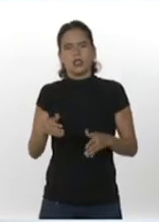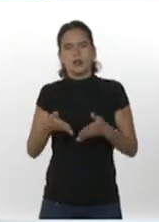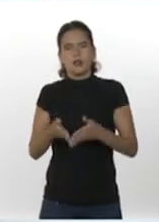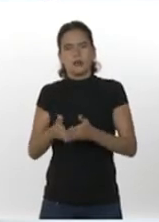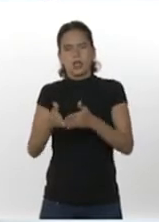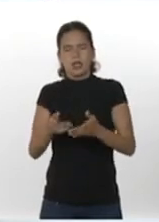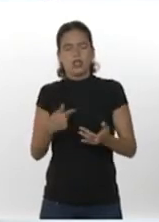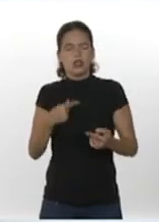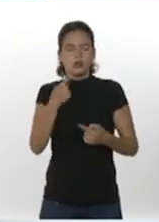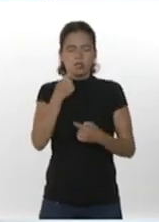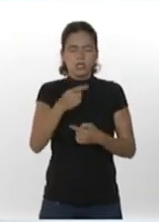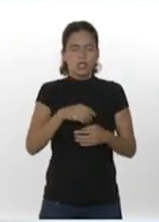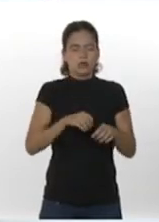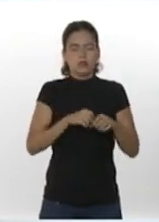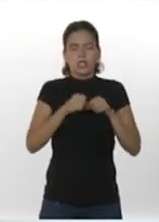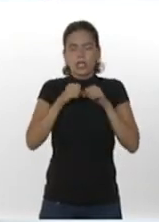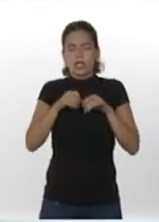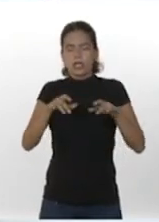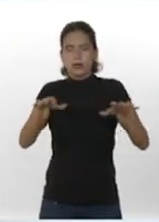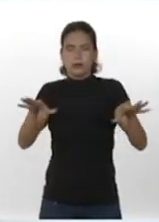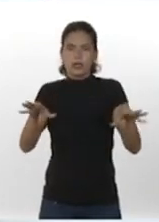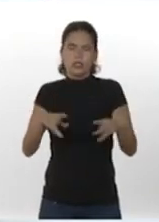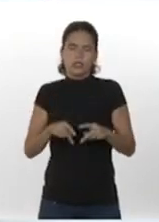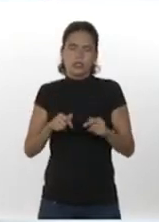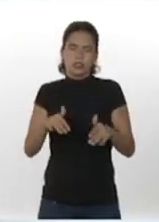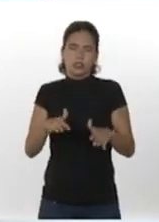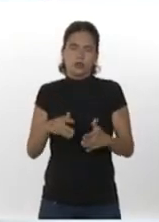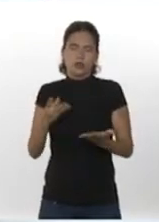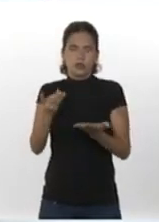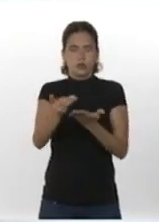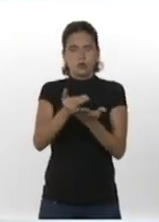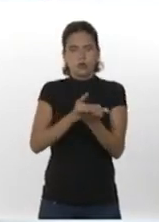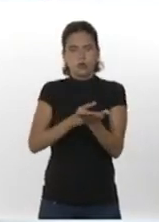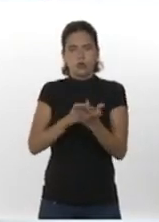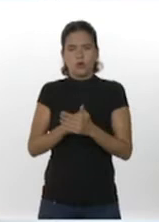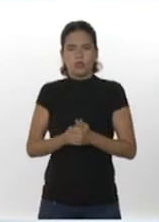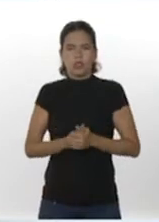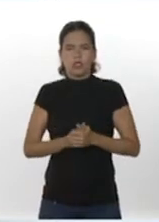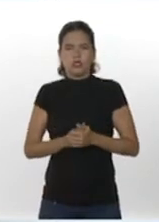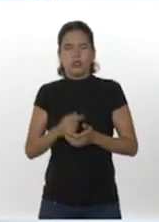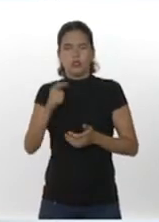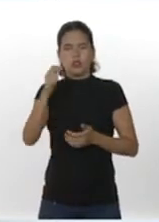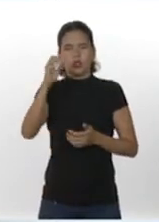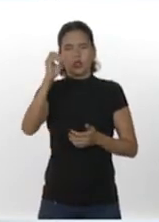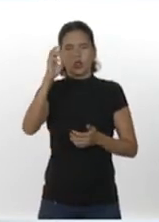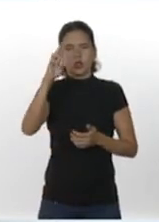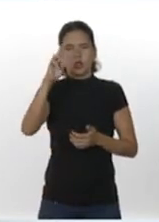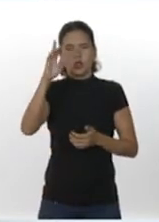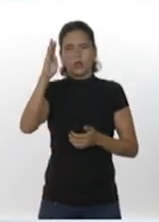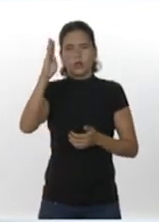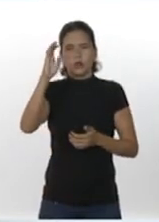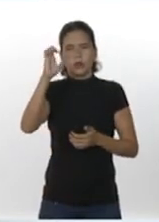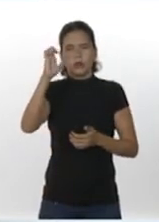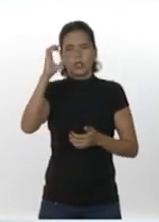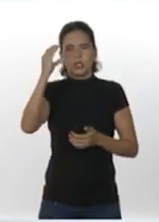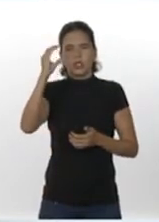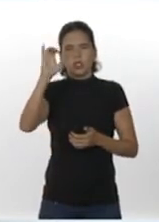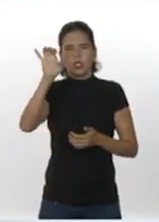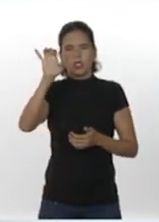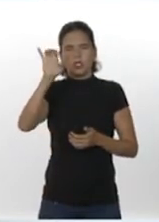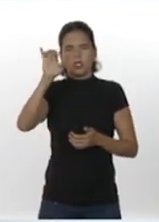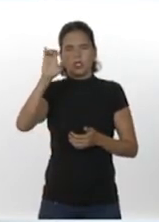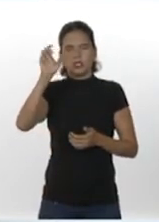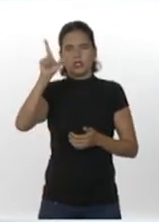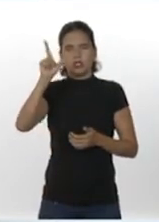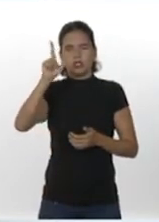el territorio. Eso lo hacen a través de un tratado llamado el Tratado de Tordesillas, y es allí cuando lo que